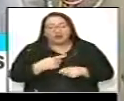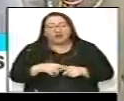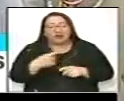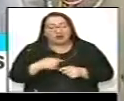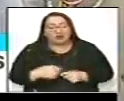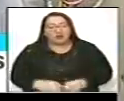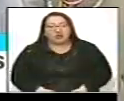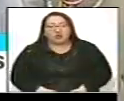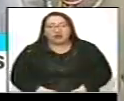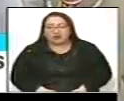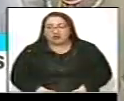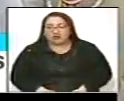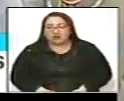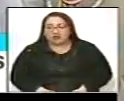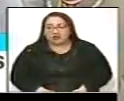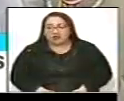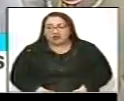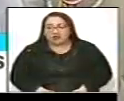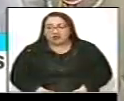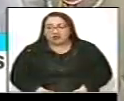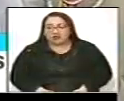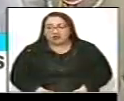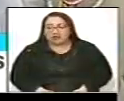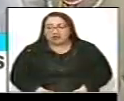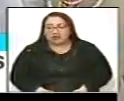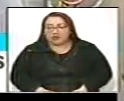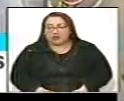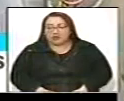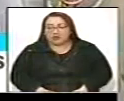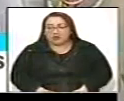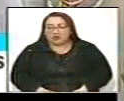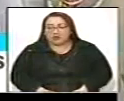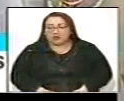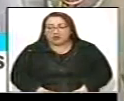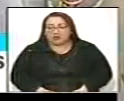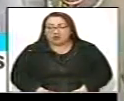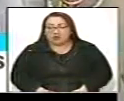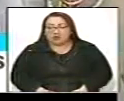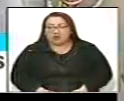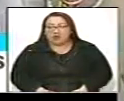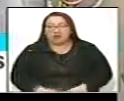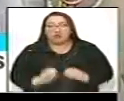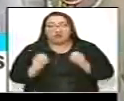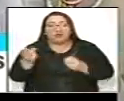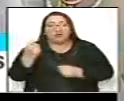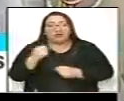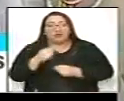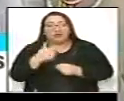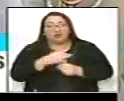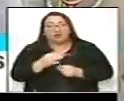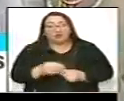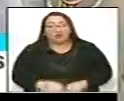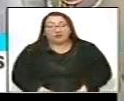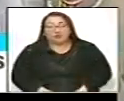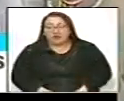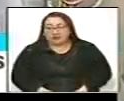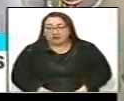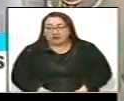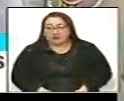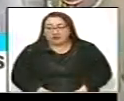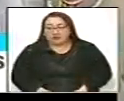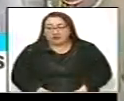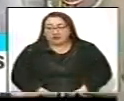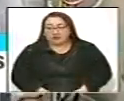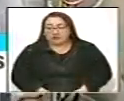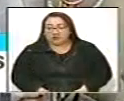de interrogantes, particular para los muchachos que vienen del interior del país y para los